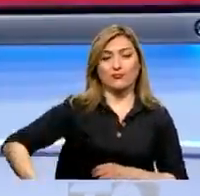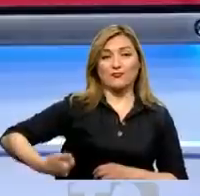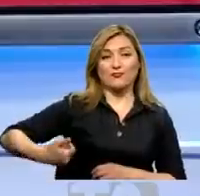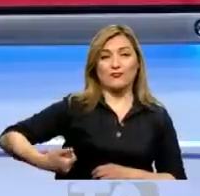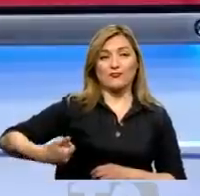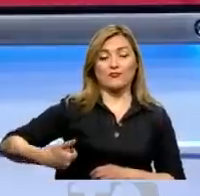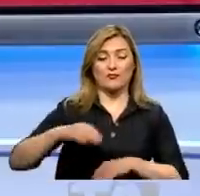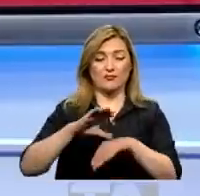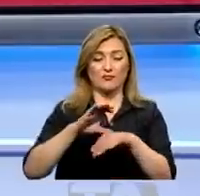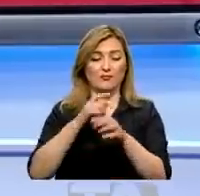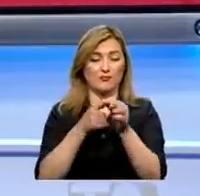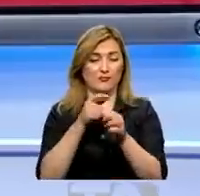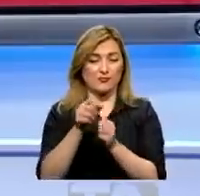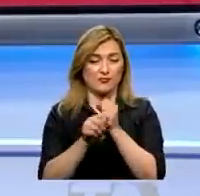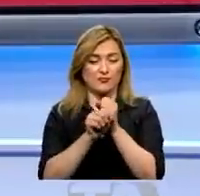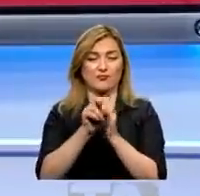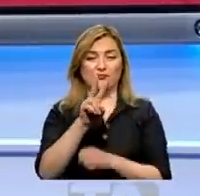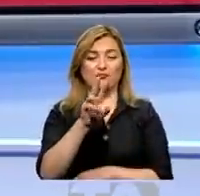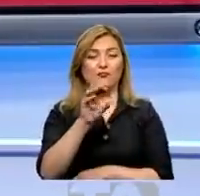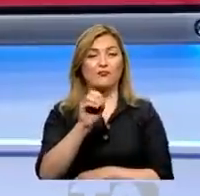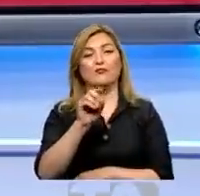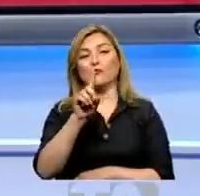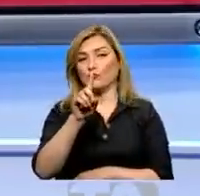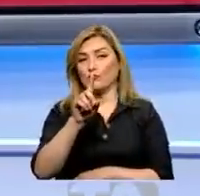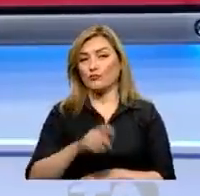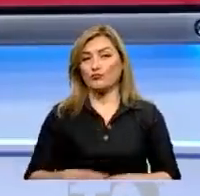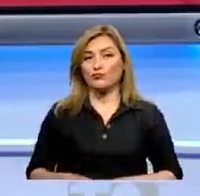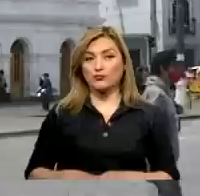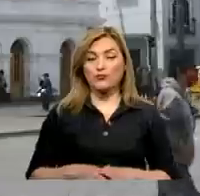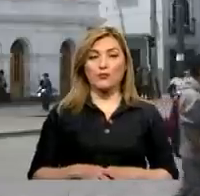año. Según la Policía Nacional, se debe a la presencia de habitantes de calle.